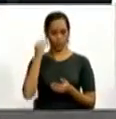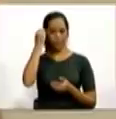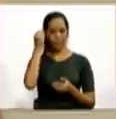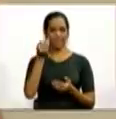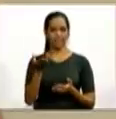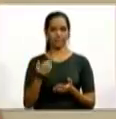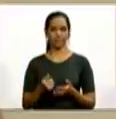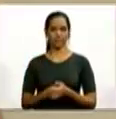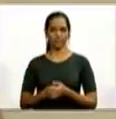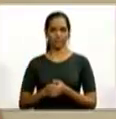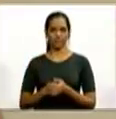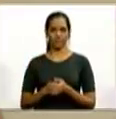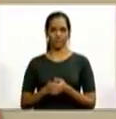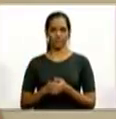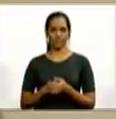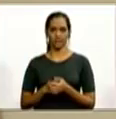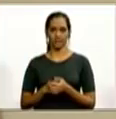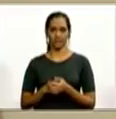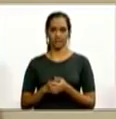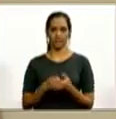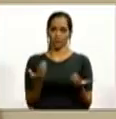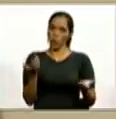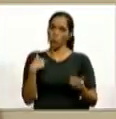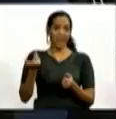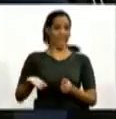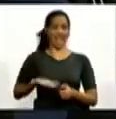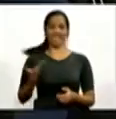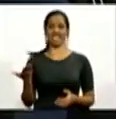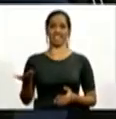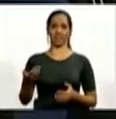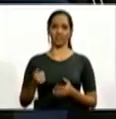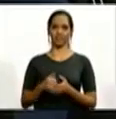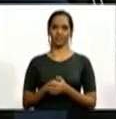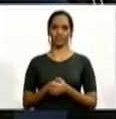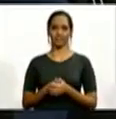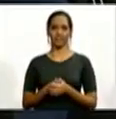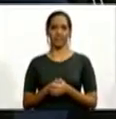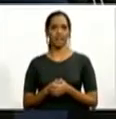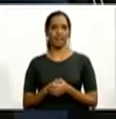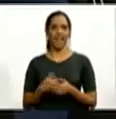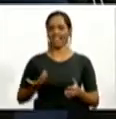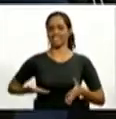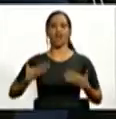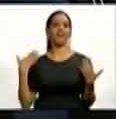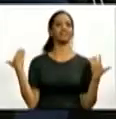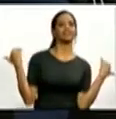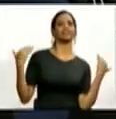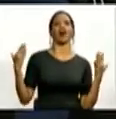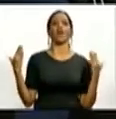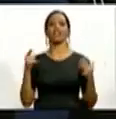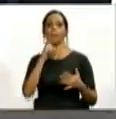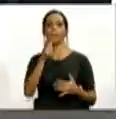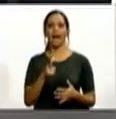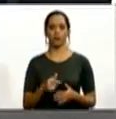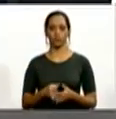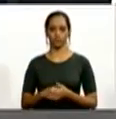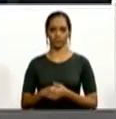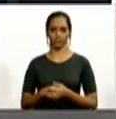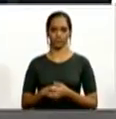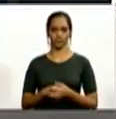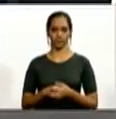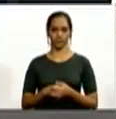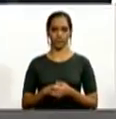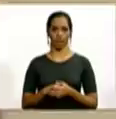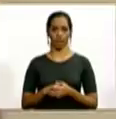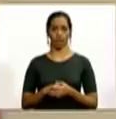eso? Bueno, bueno, papá, incendiario. No, sí, porque él es alzado. Él le dice incendiario, incendiario, incendiario. Alzado, él es alzado, él es malo. Y literalmente mi amigo, corrió.